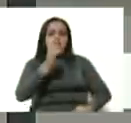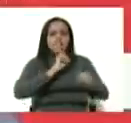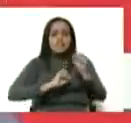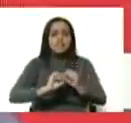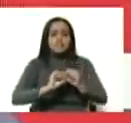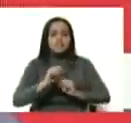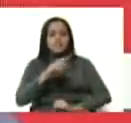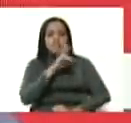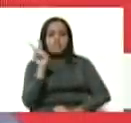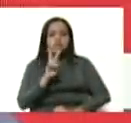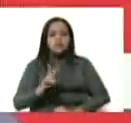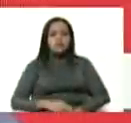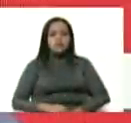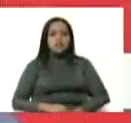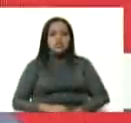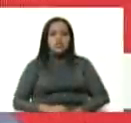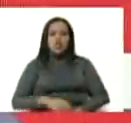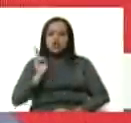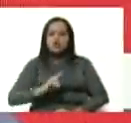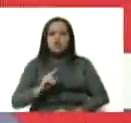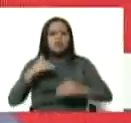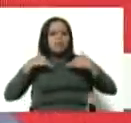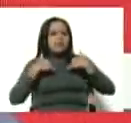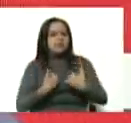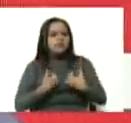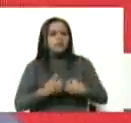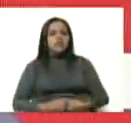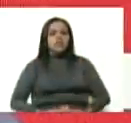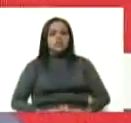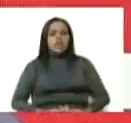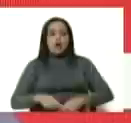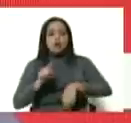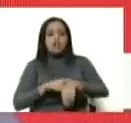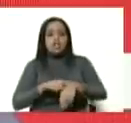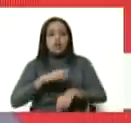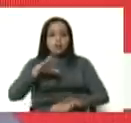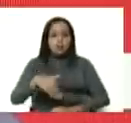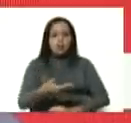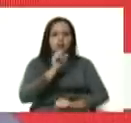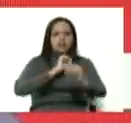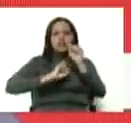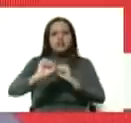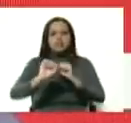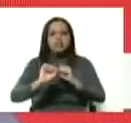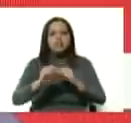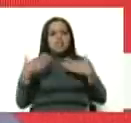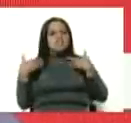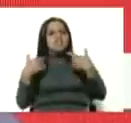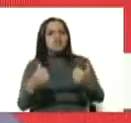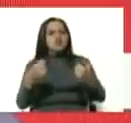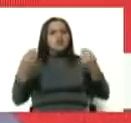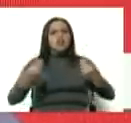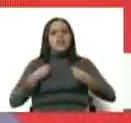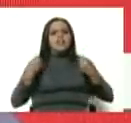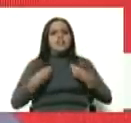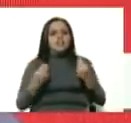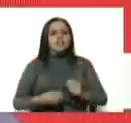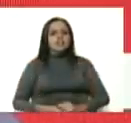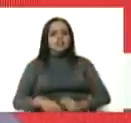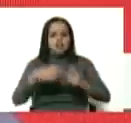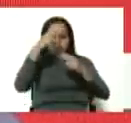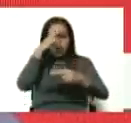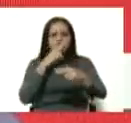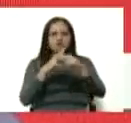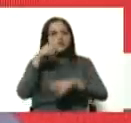Venezuela. Jamás vamos a descansar, pero ni siquiera un segundo, en defender la salud, la vida, la dignidad